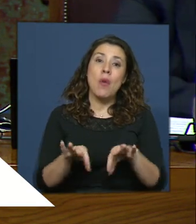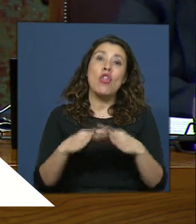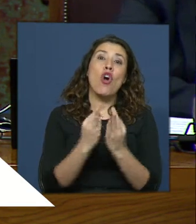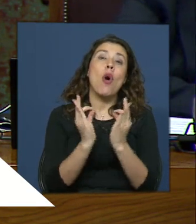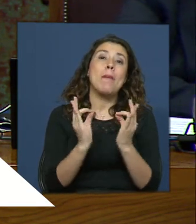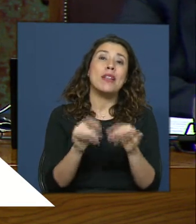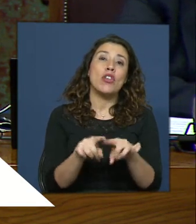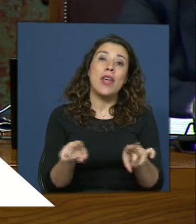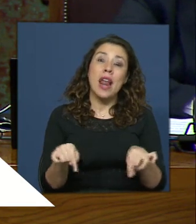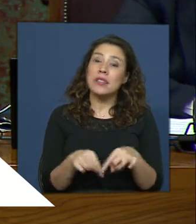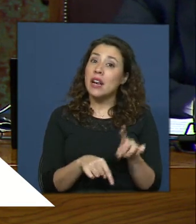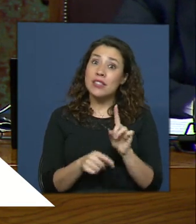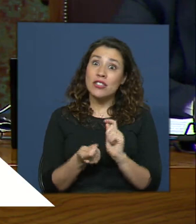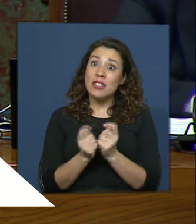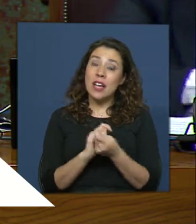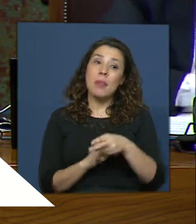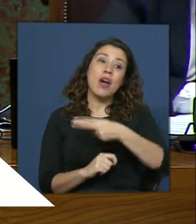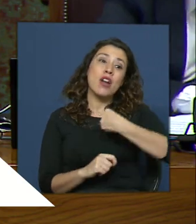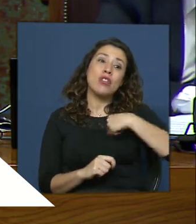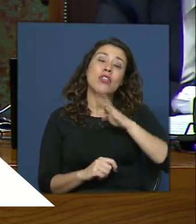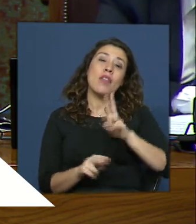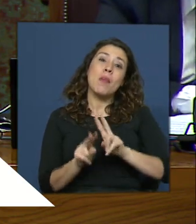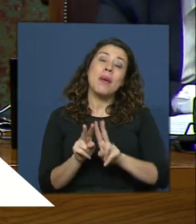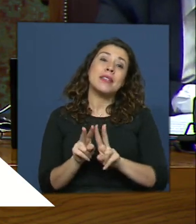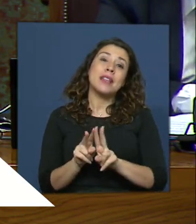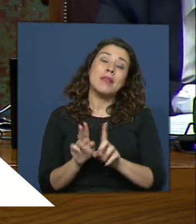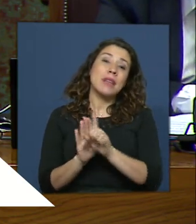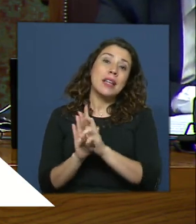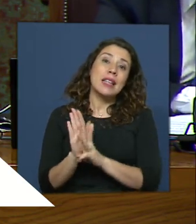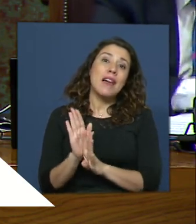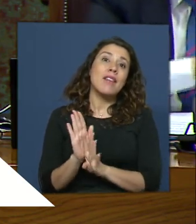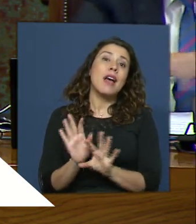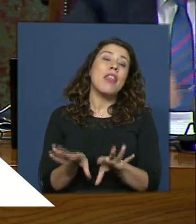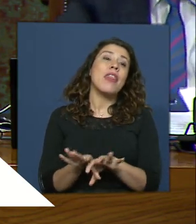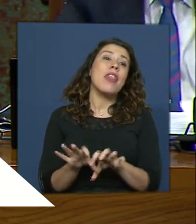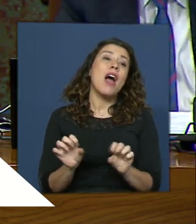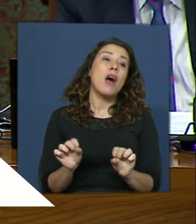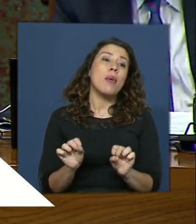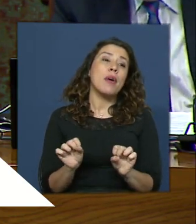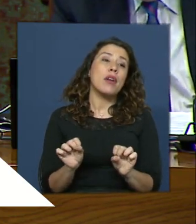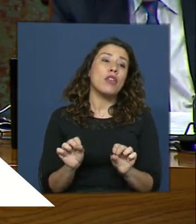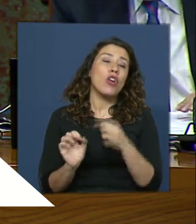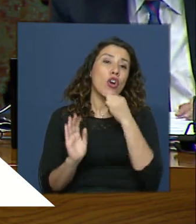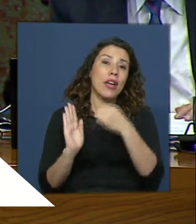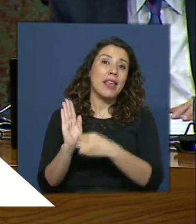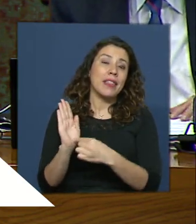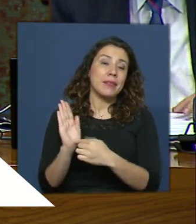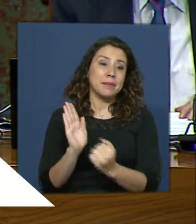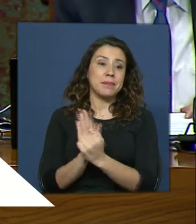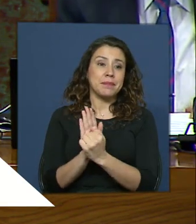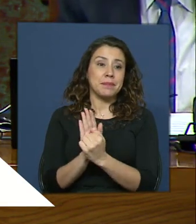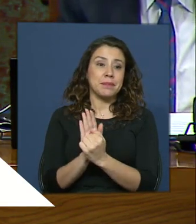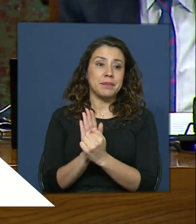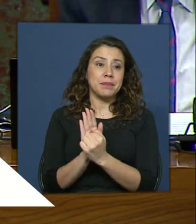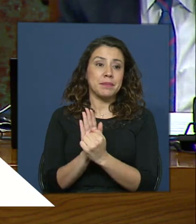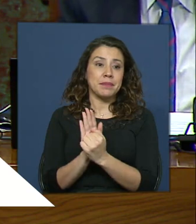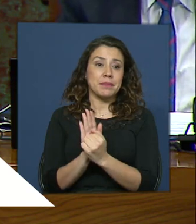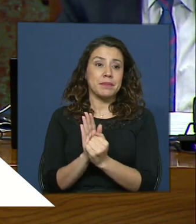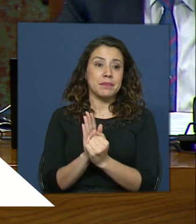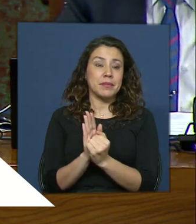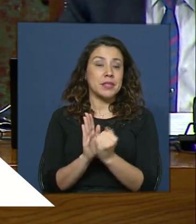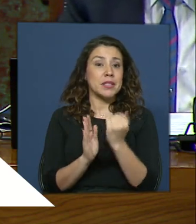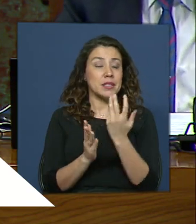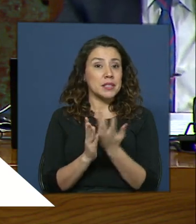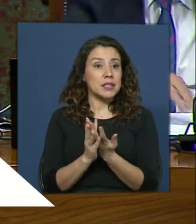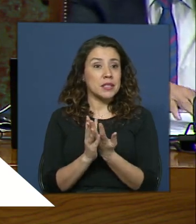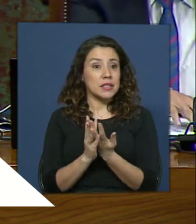pleno. Si no se cambia eso, nosotros tenemos que hacer la tabla conforme a lo que establece ese artículo. Y por lo tanto, si hay